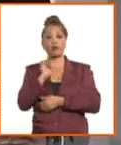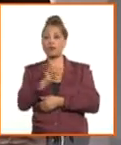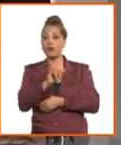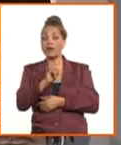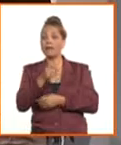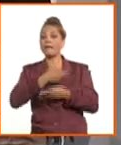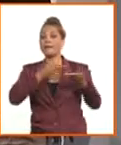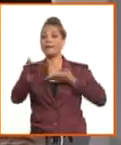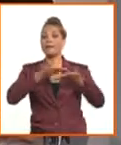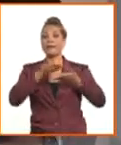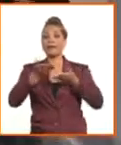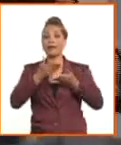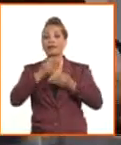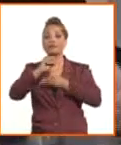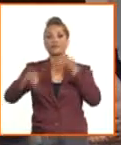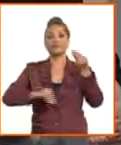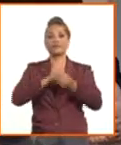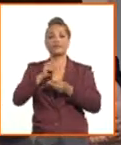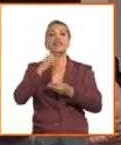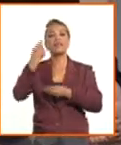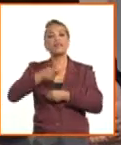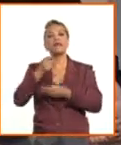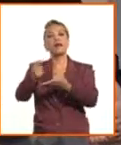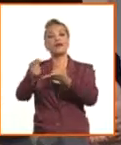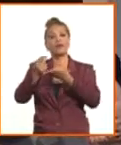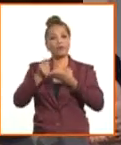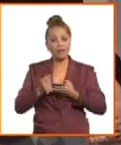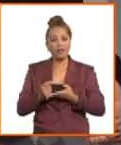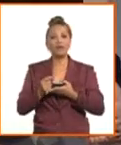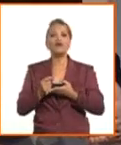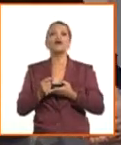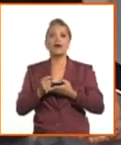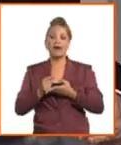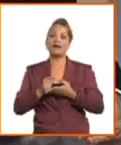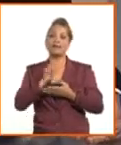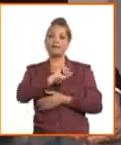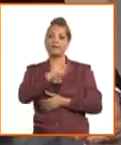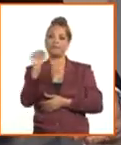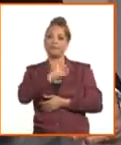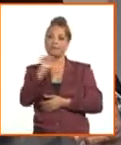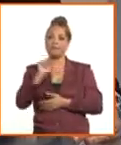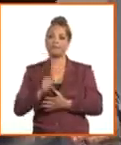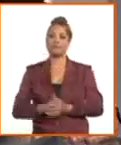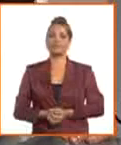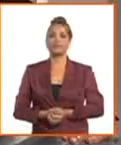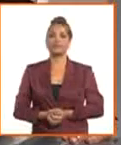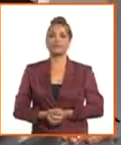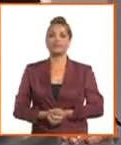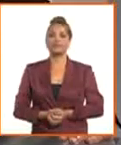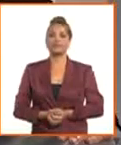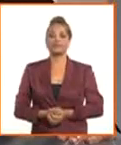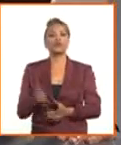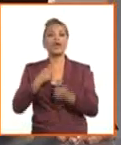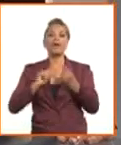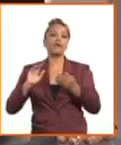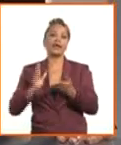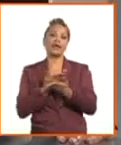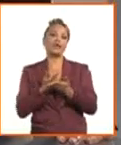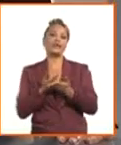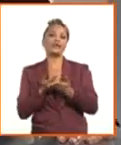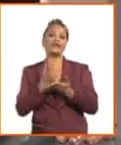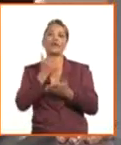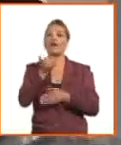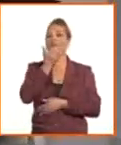mercado cambiario nos tiene que ayudar a lograr ese objetivo. O sea, no puede ser un elemento que quite, ya